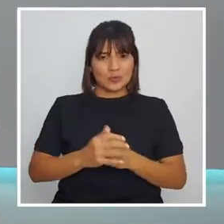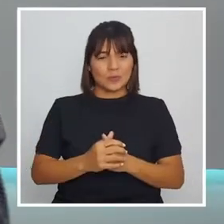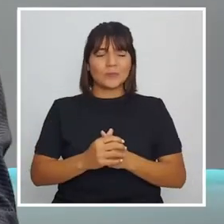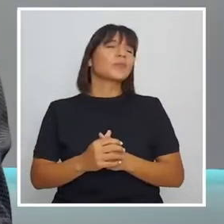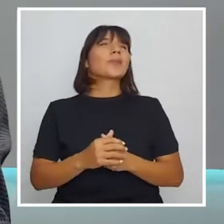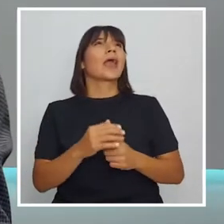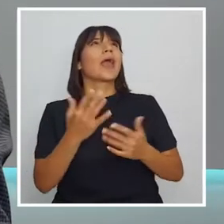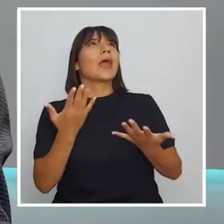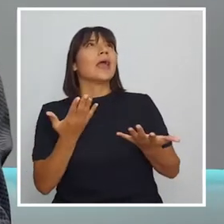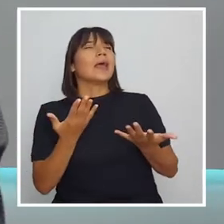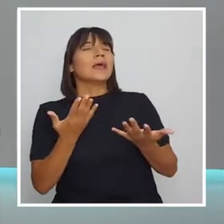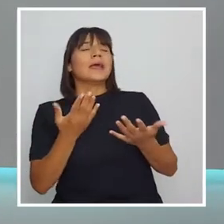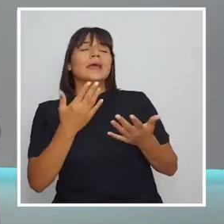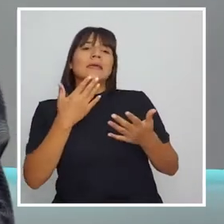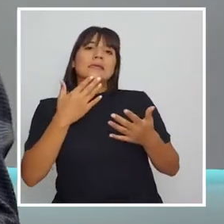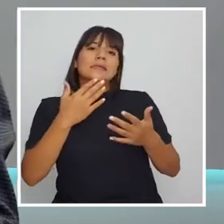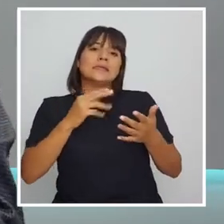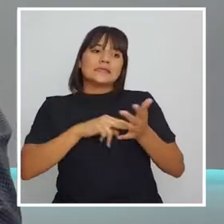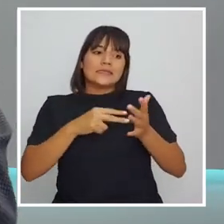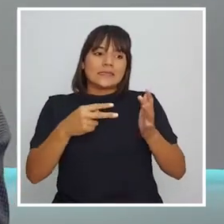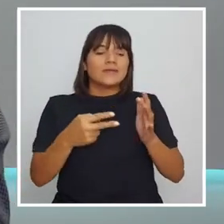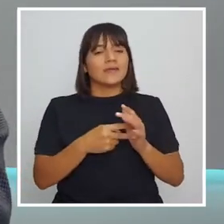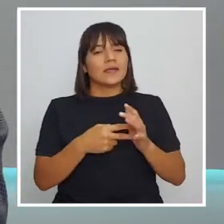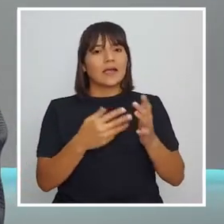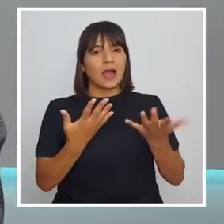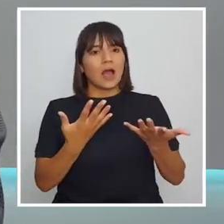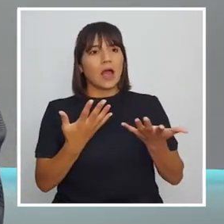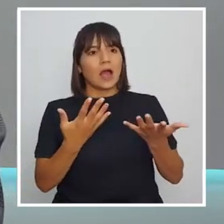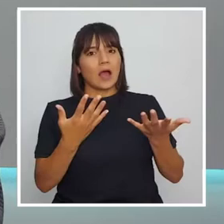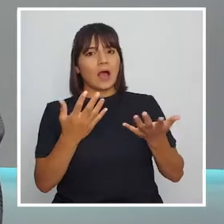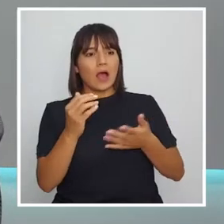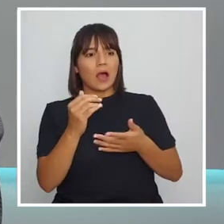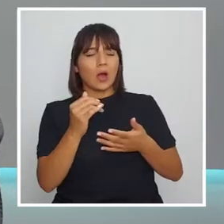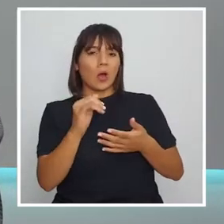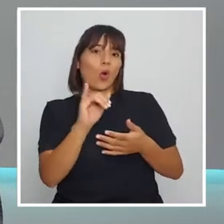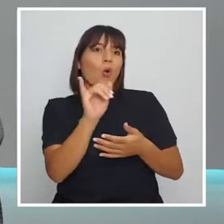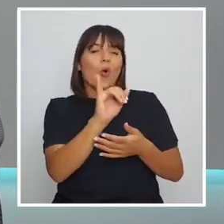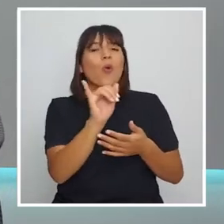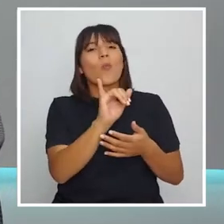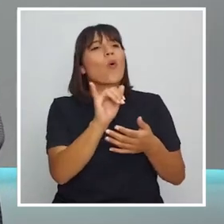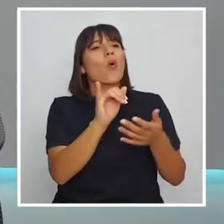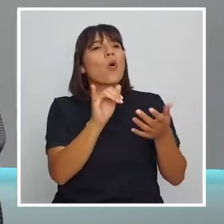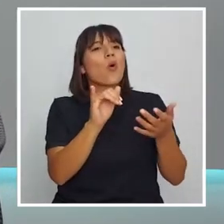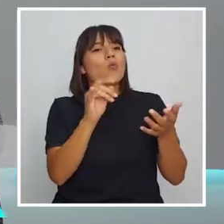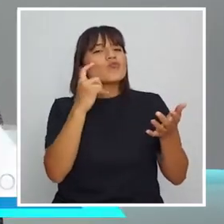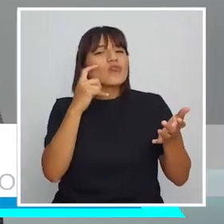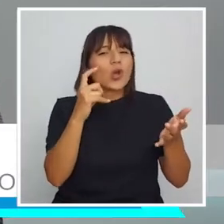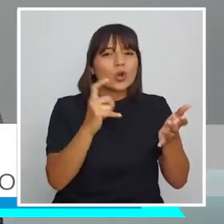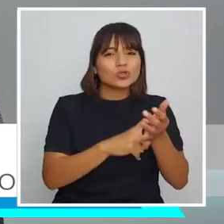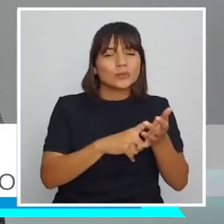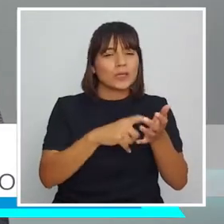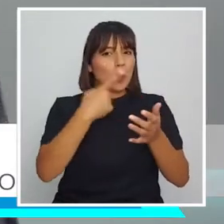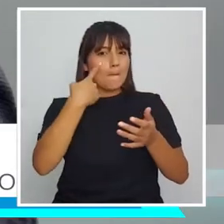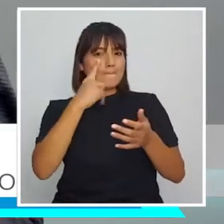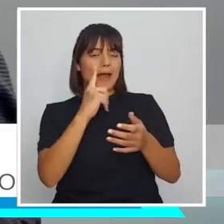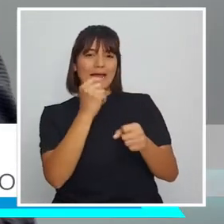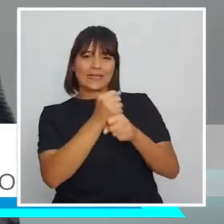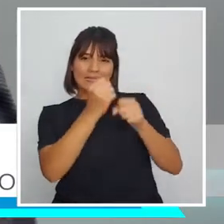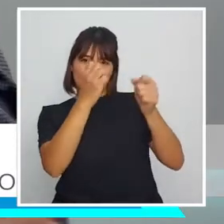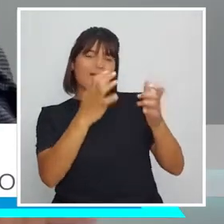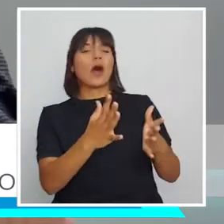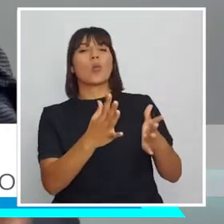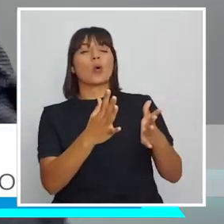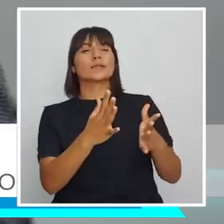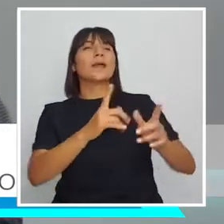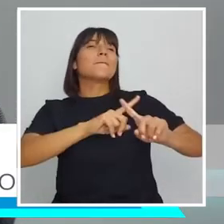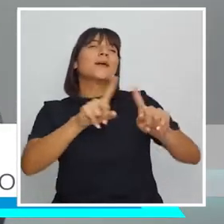no solo es un incentivo a los trabajadores, sino que además se paga en una época que es particularmente